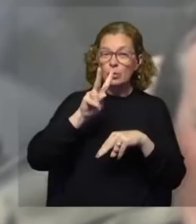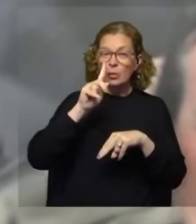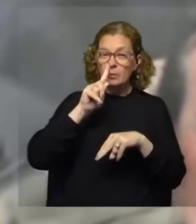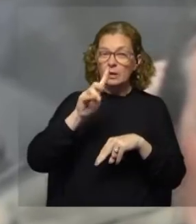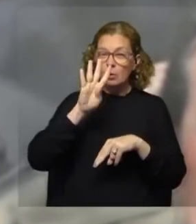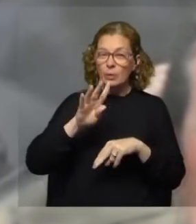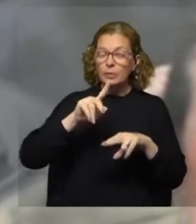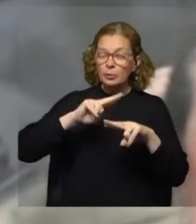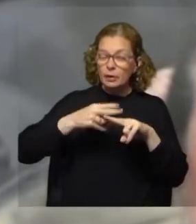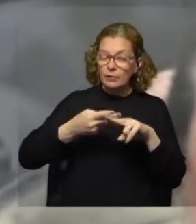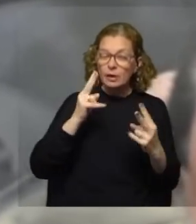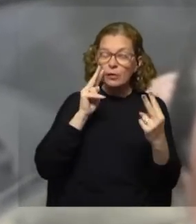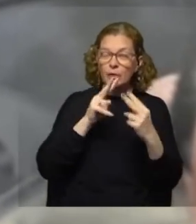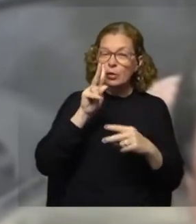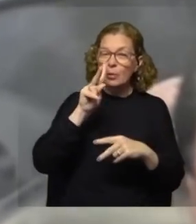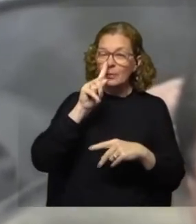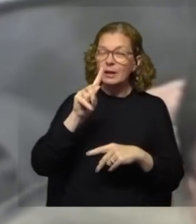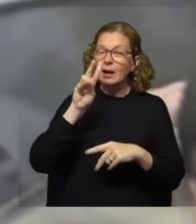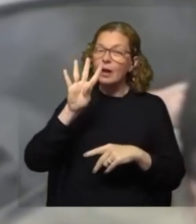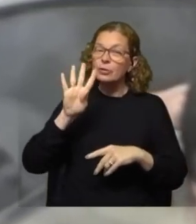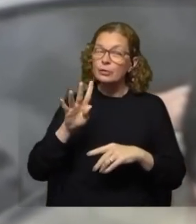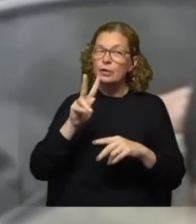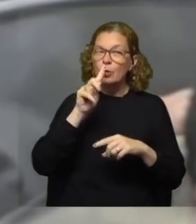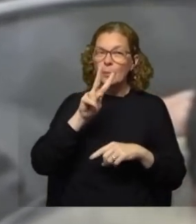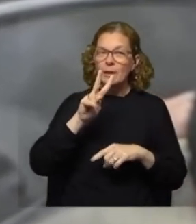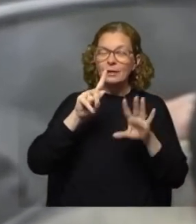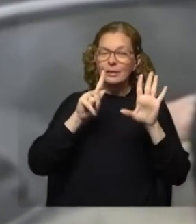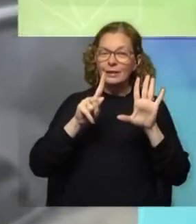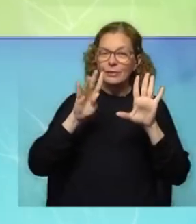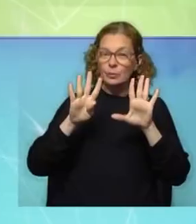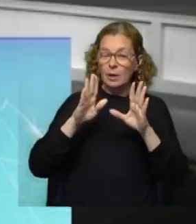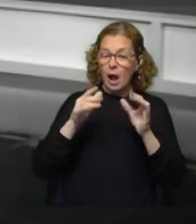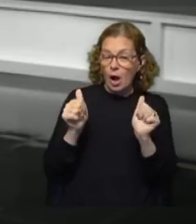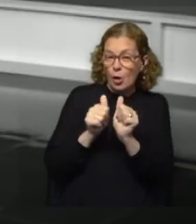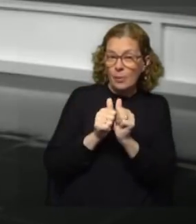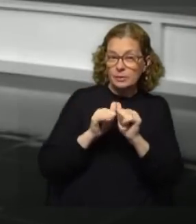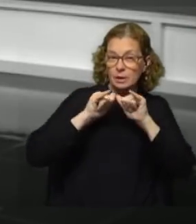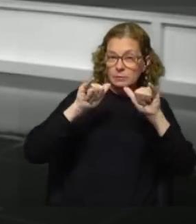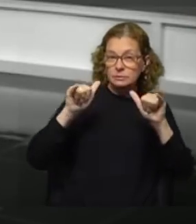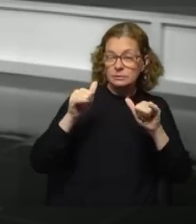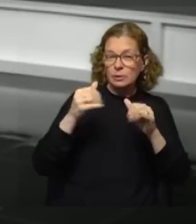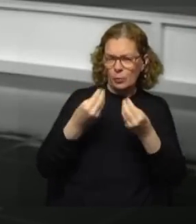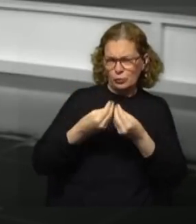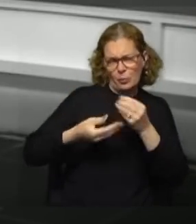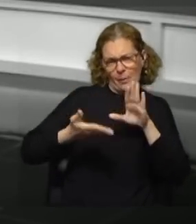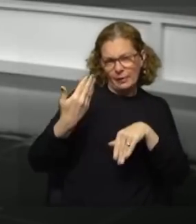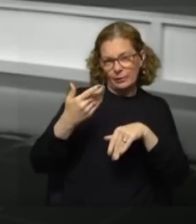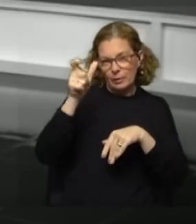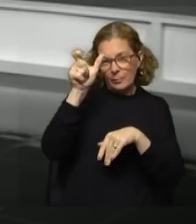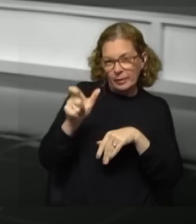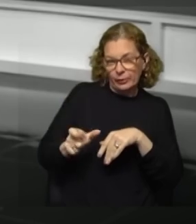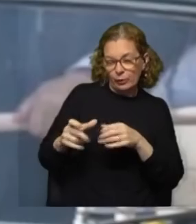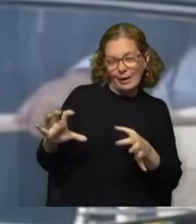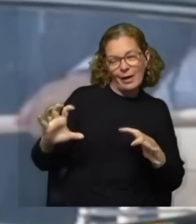después lo vi de vuelta del 2014 y en el 2019 me acompañó en toda la campaña atención no fue mucho más que una persona